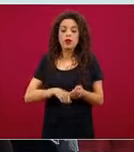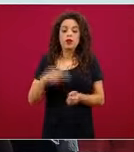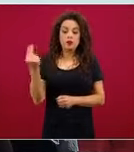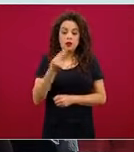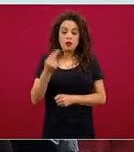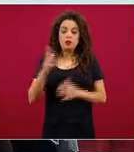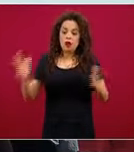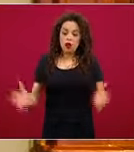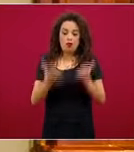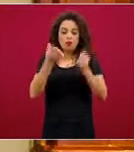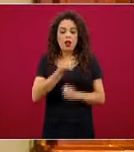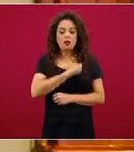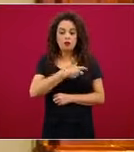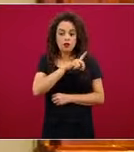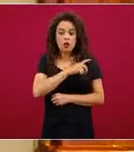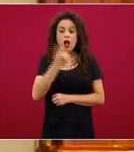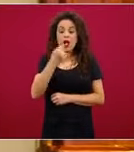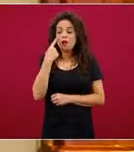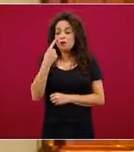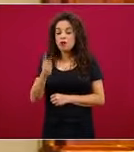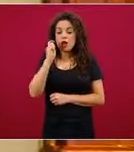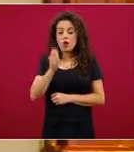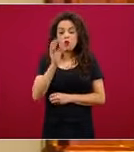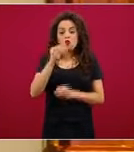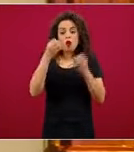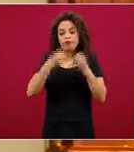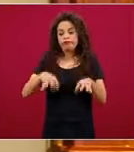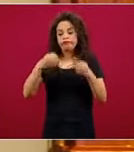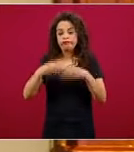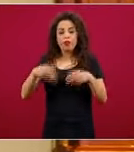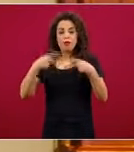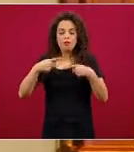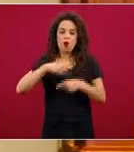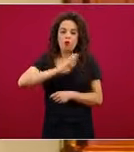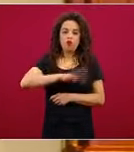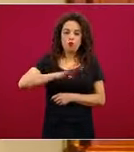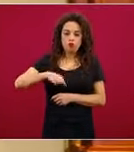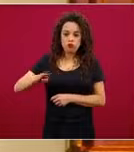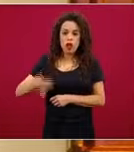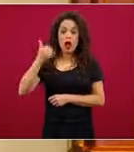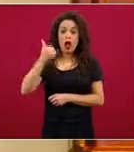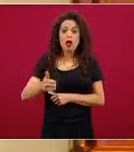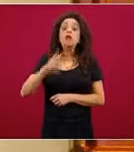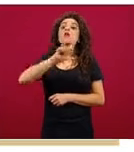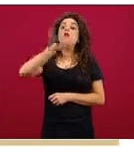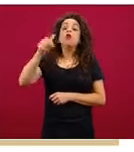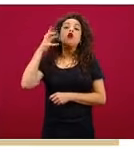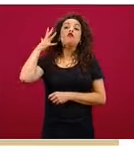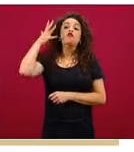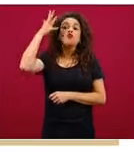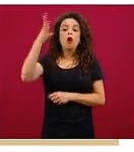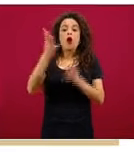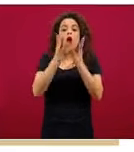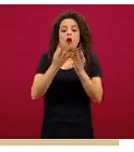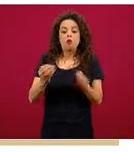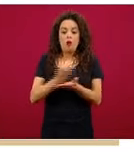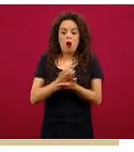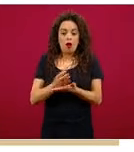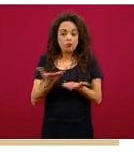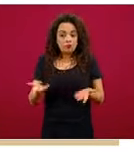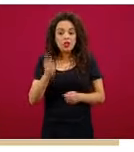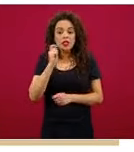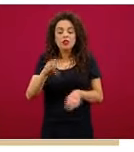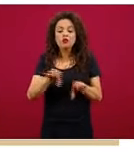de la salud y la prevención de discapacidades a largo plazo, por supuesto, es una de su misión y visión, y de alguna